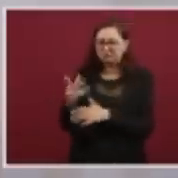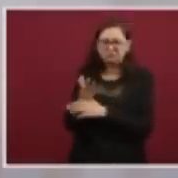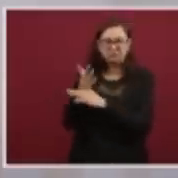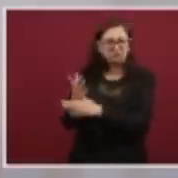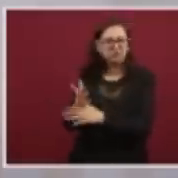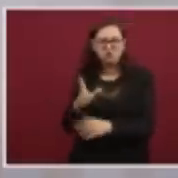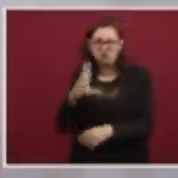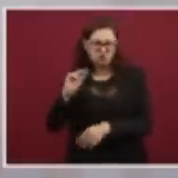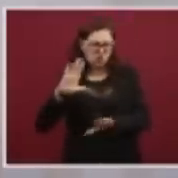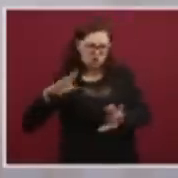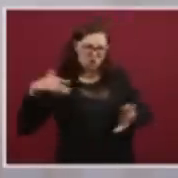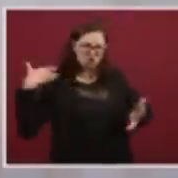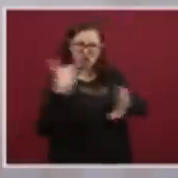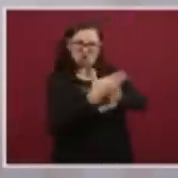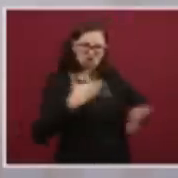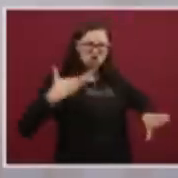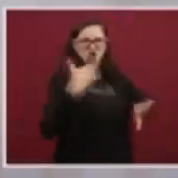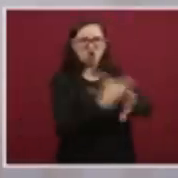pero,